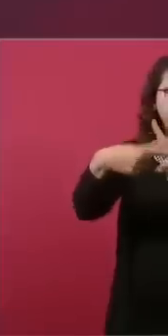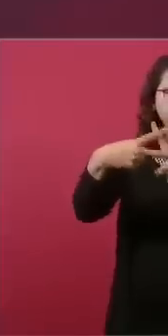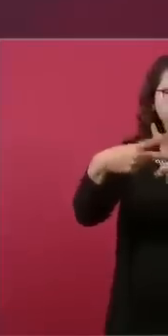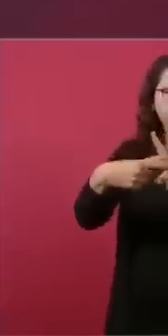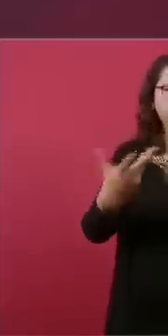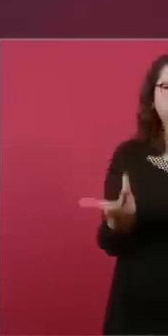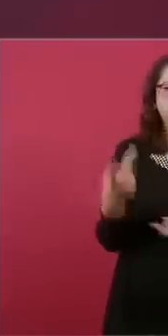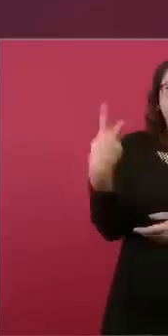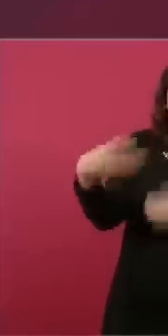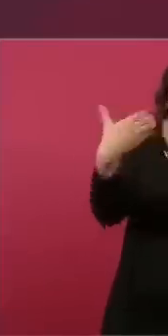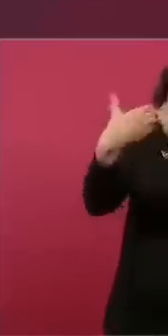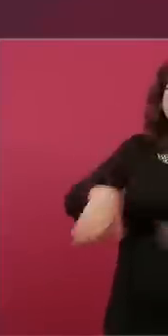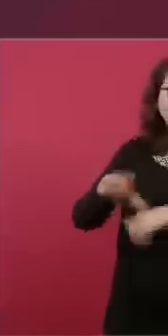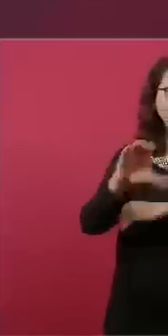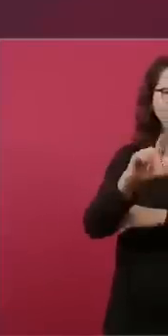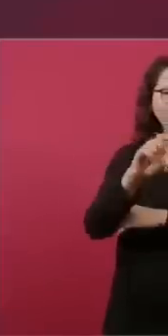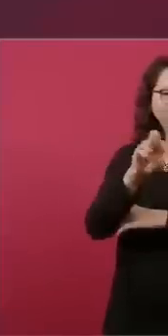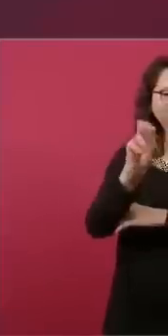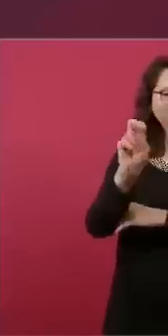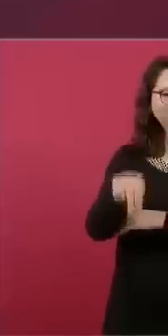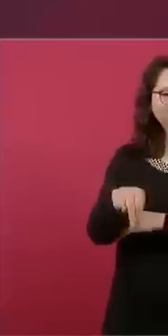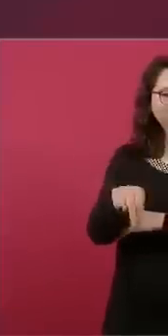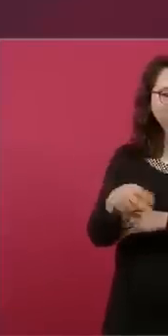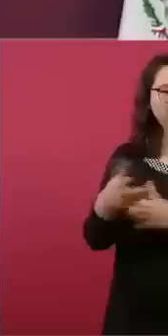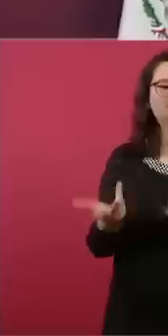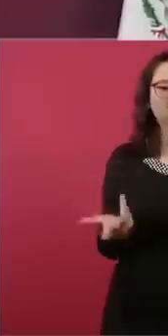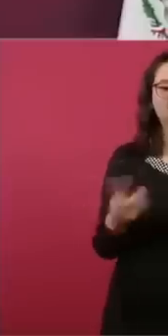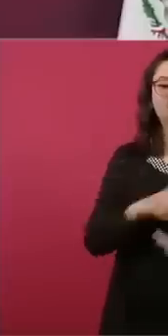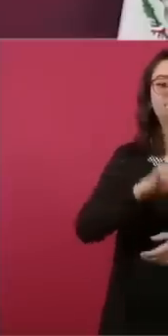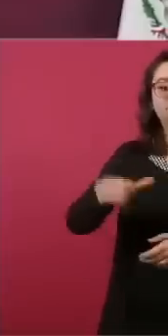Nadie de Brando. Que por cierto, pasó el tiempo